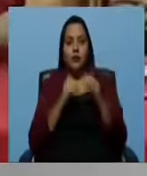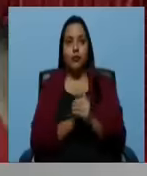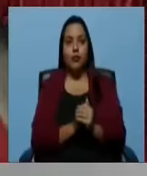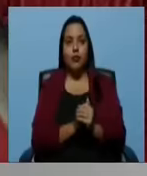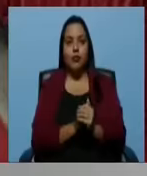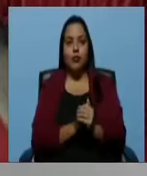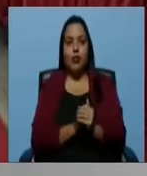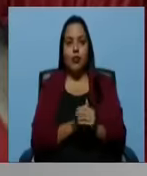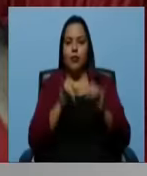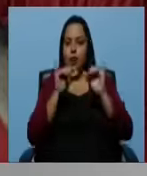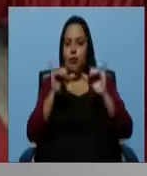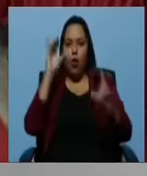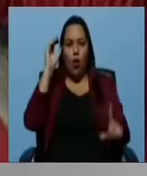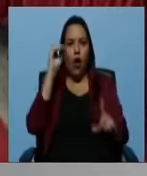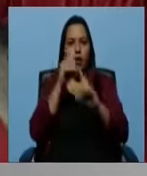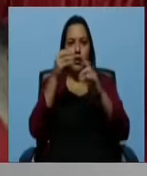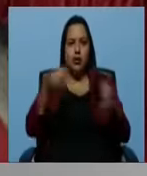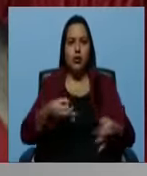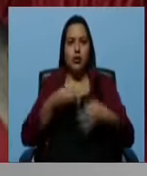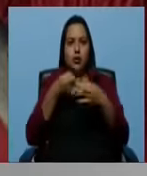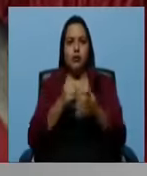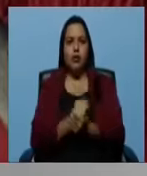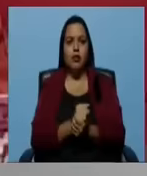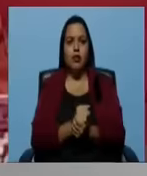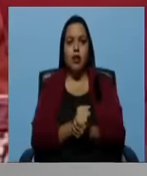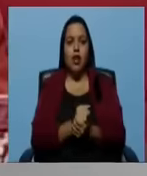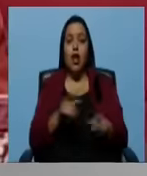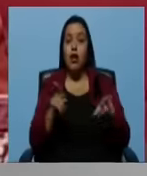el mismo objetivo de siempre. Así como nosotros